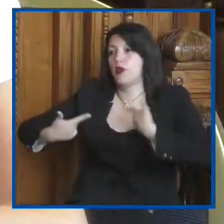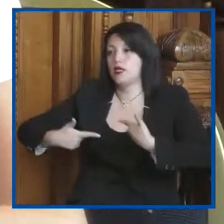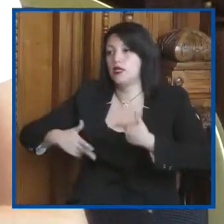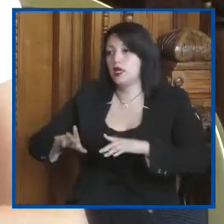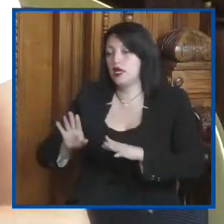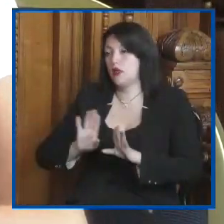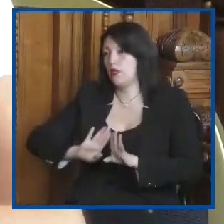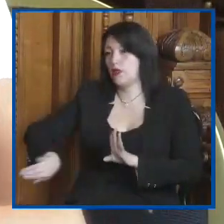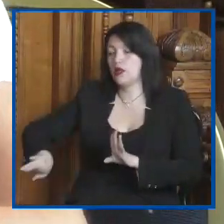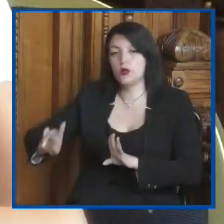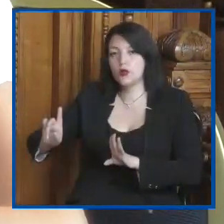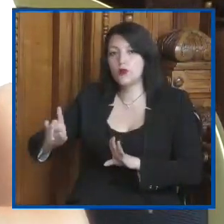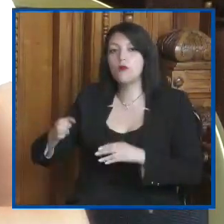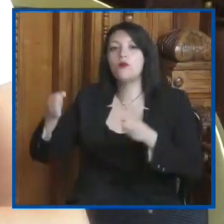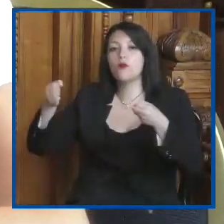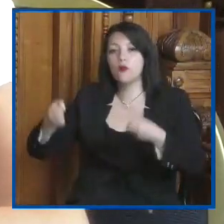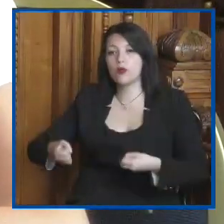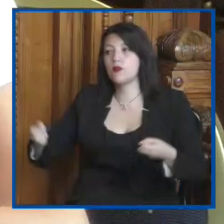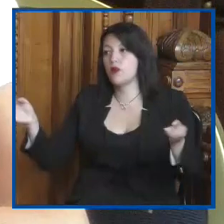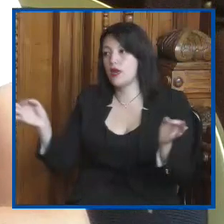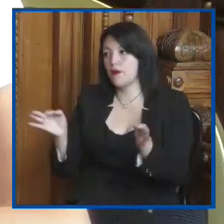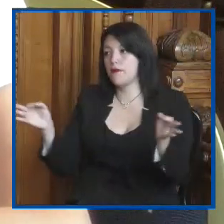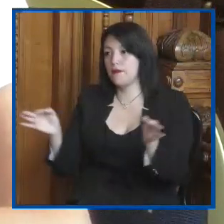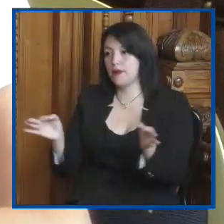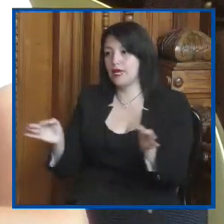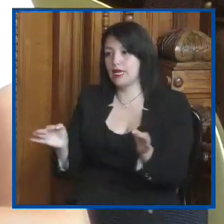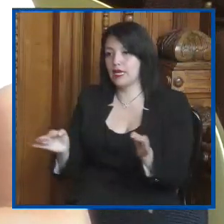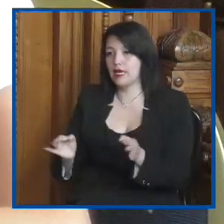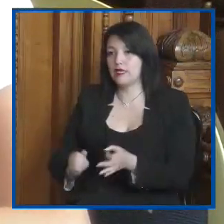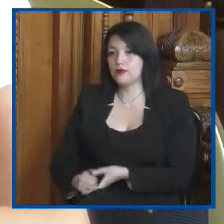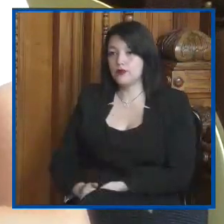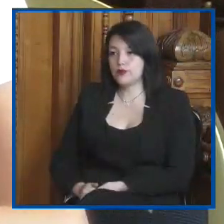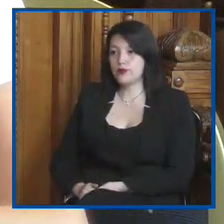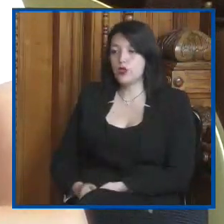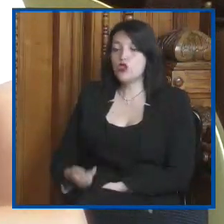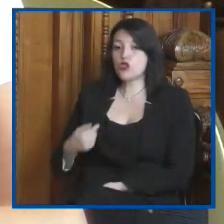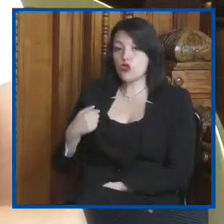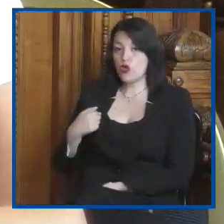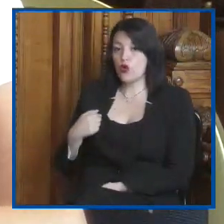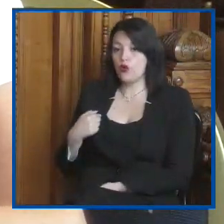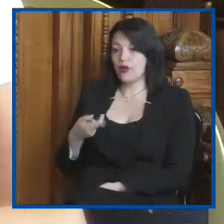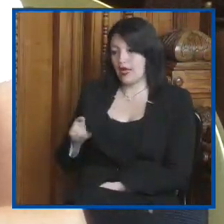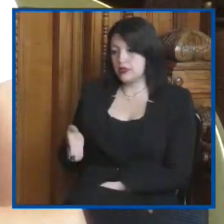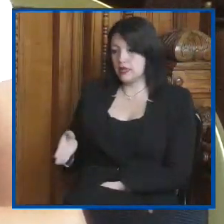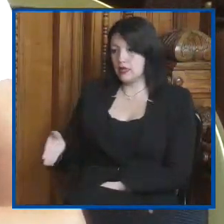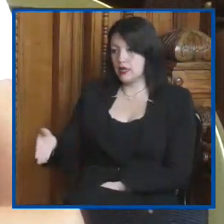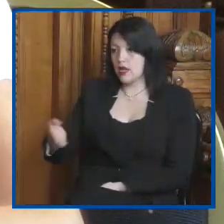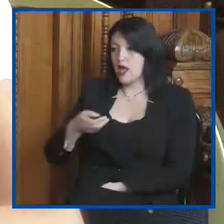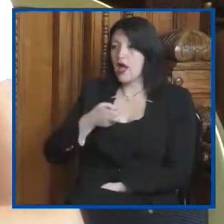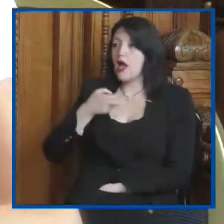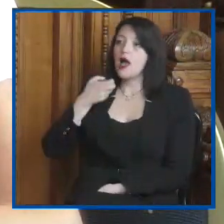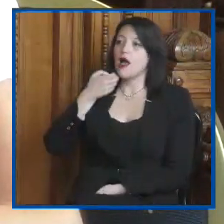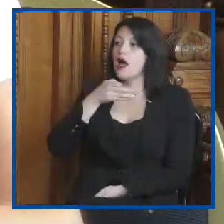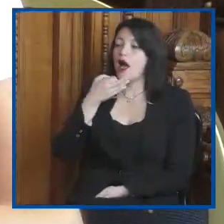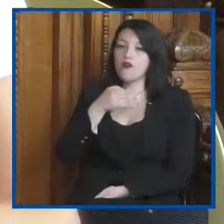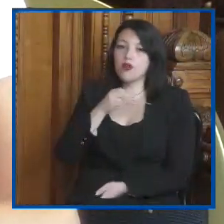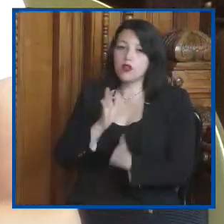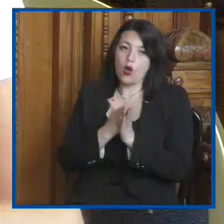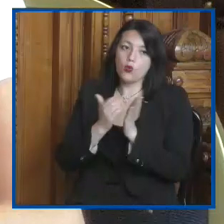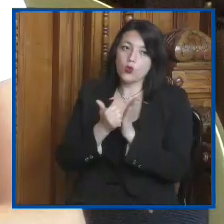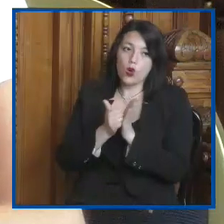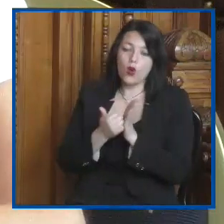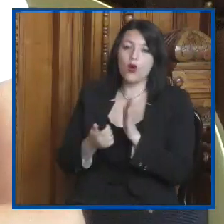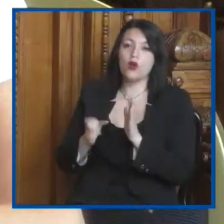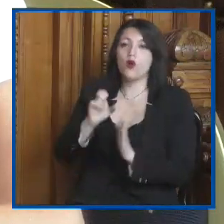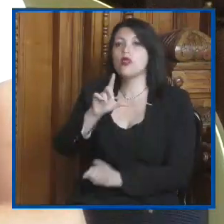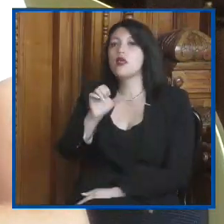Pero podemos explicarlo. O sea, yo voy a seguir hablando de dolo, pero le voy a decir, mire,